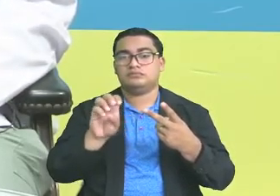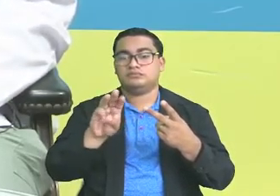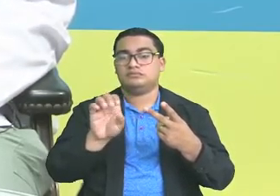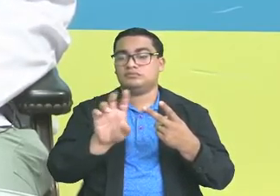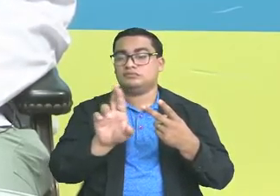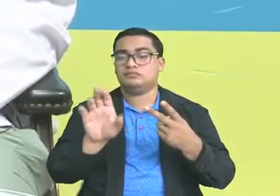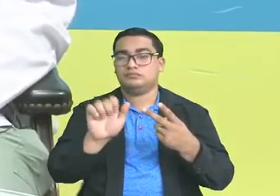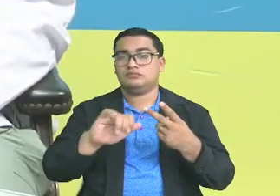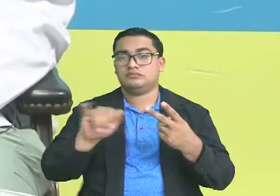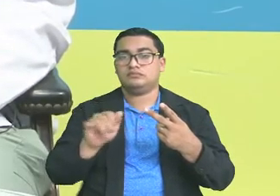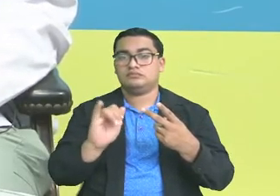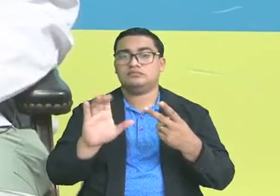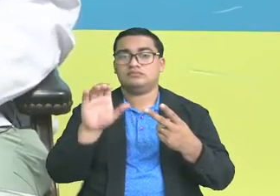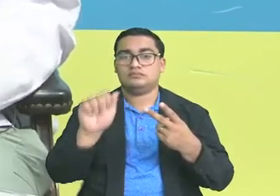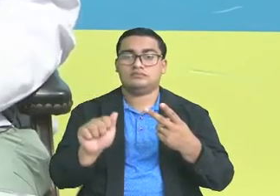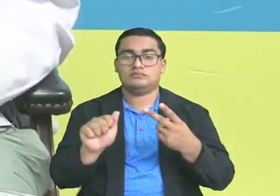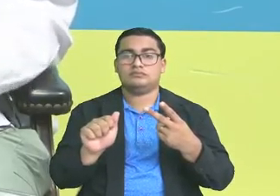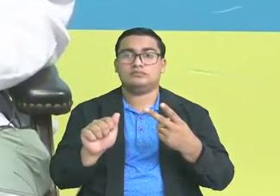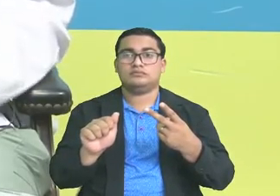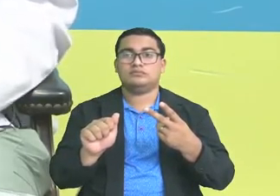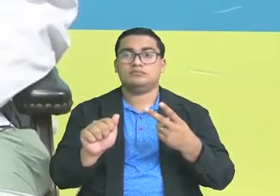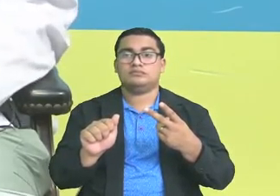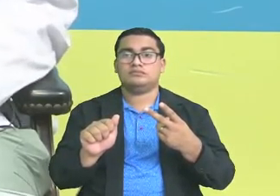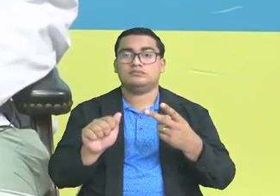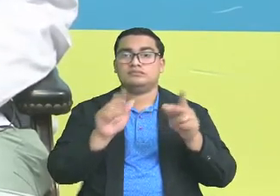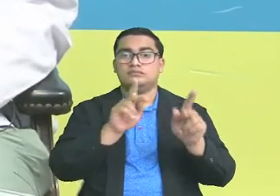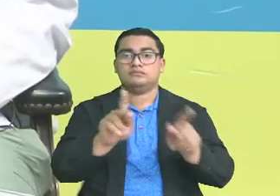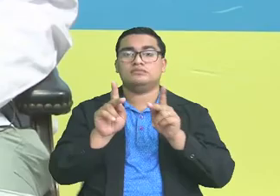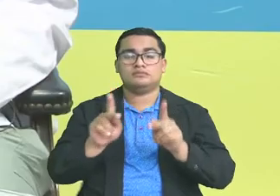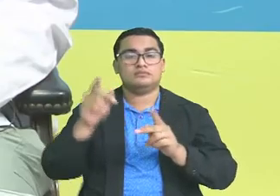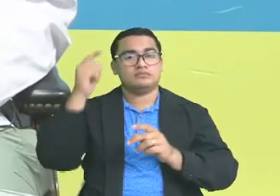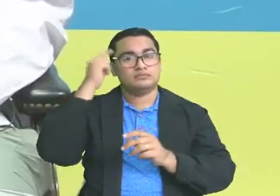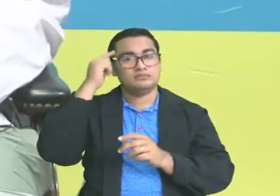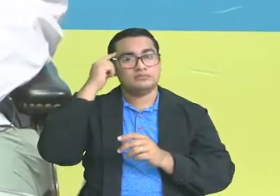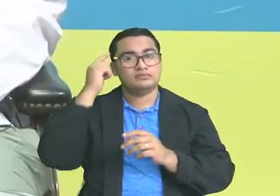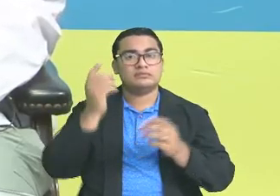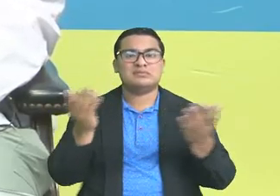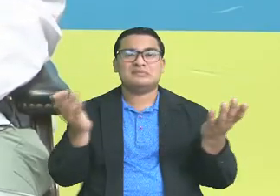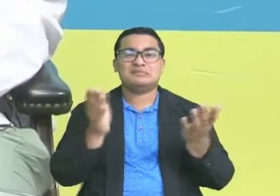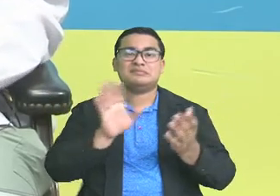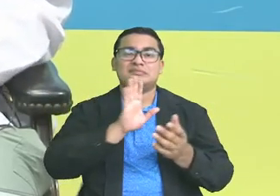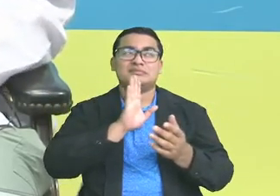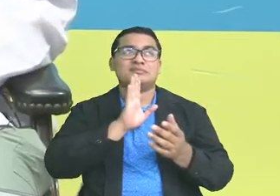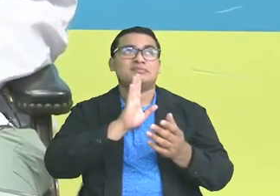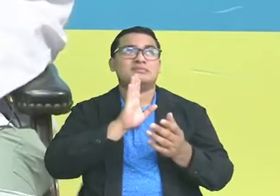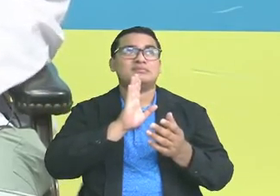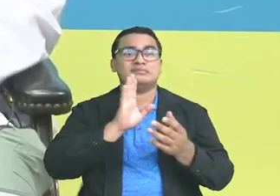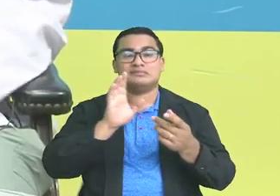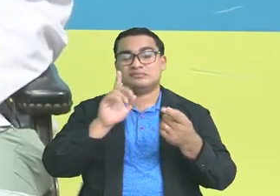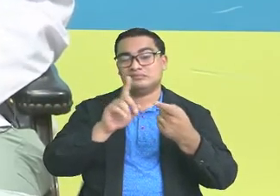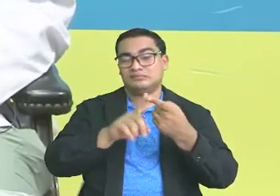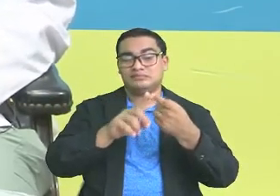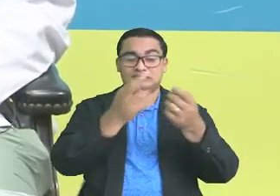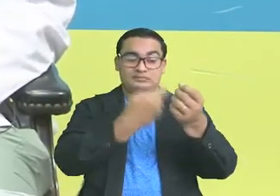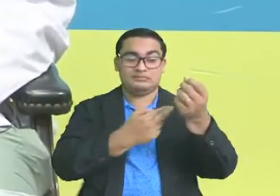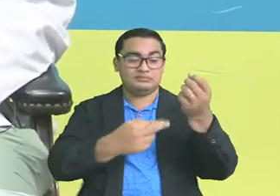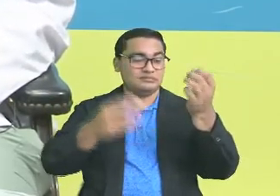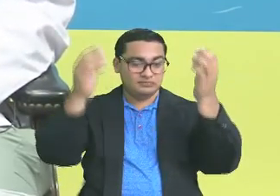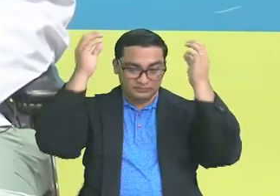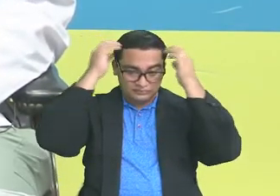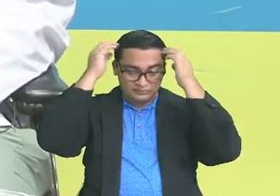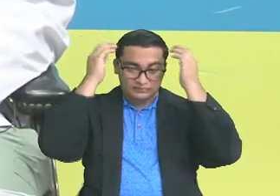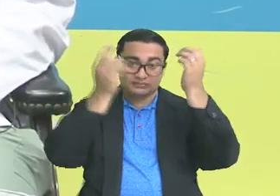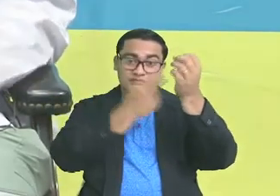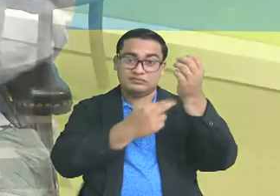normalmente cuando hablamos de derrame cerebral, las personas piensan que solo estamos hablando de la parte hemorrágica. Ajá, correcto. Cuando una persona ha